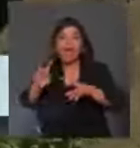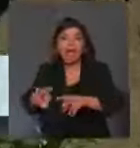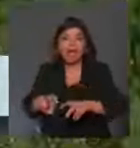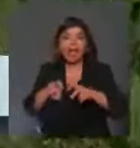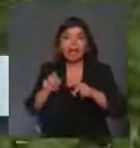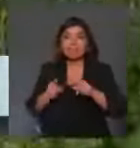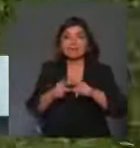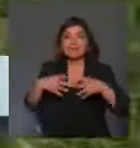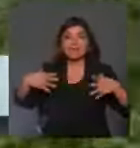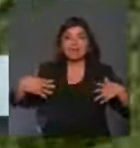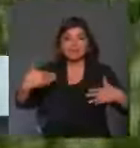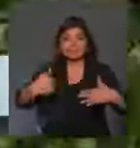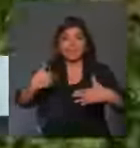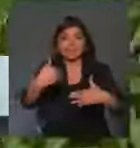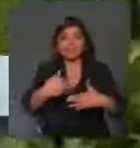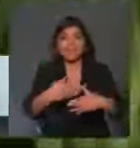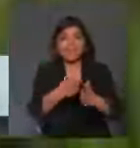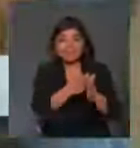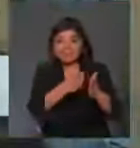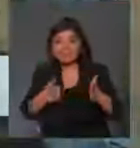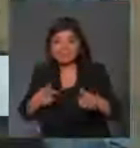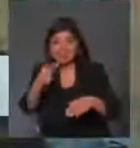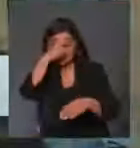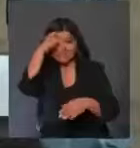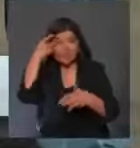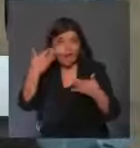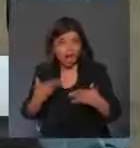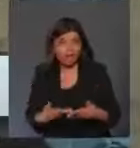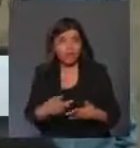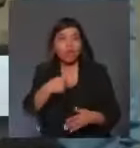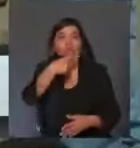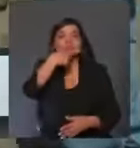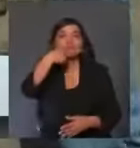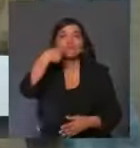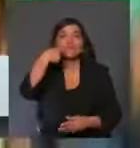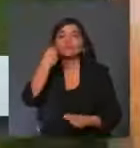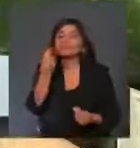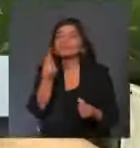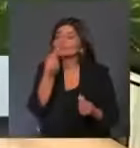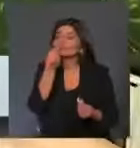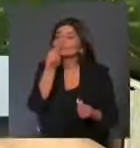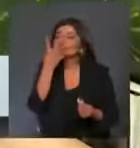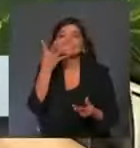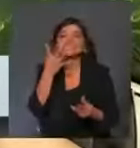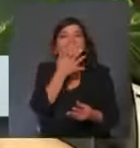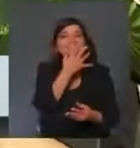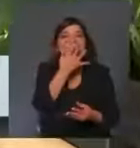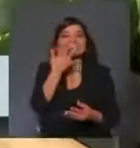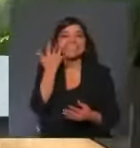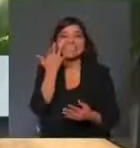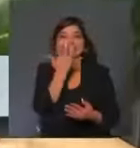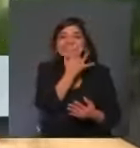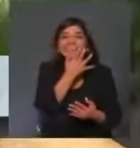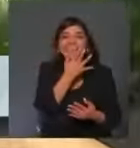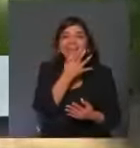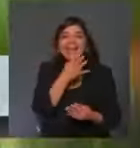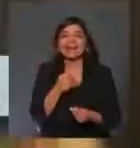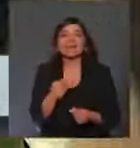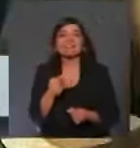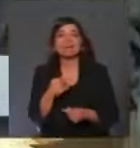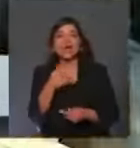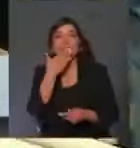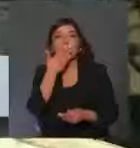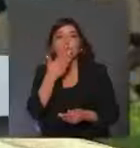unas que la gente espera con ansias dulce rica tiene número muy rica rica